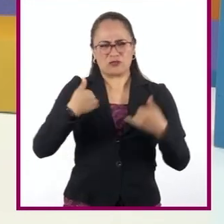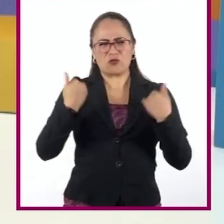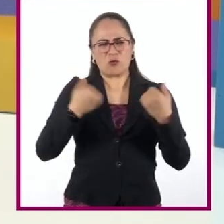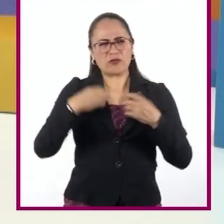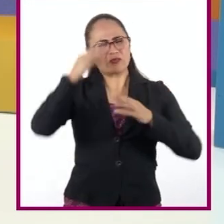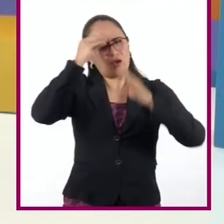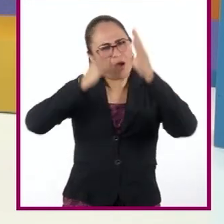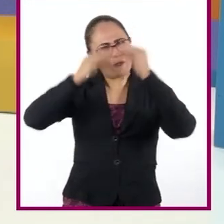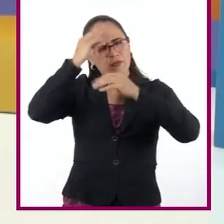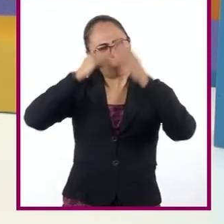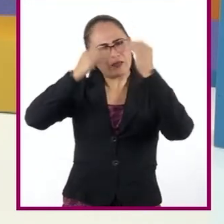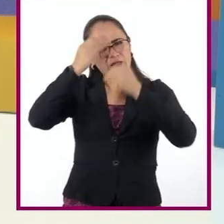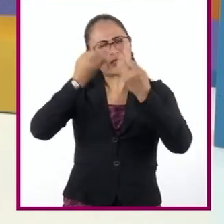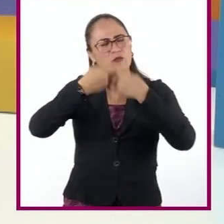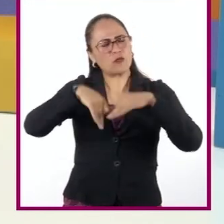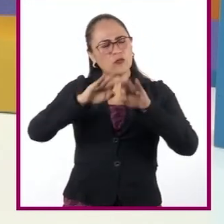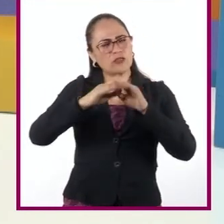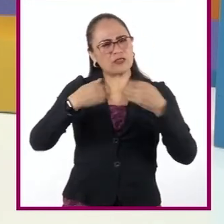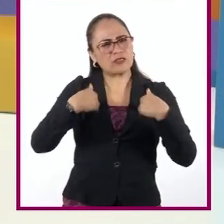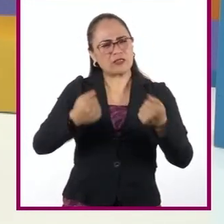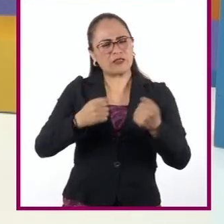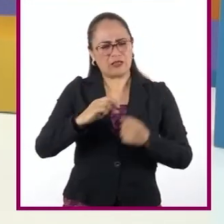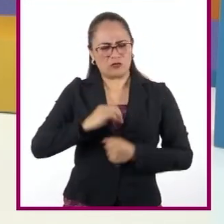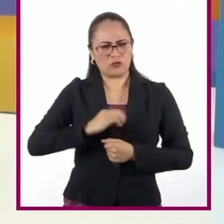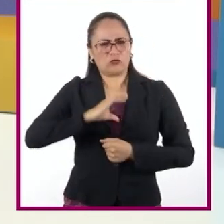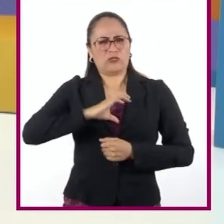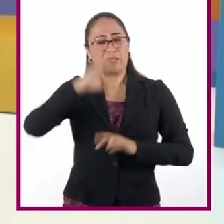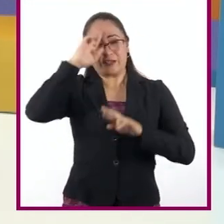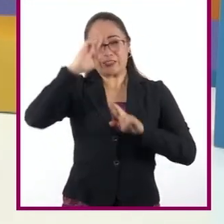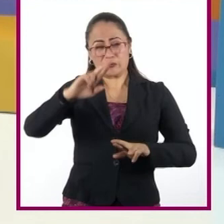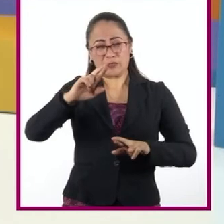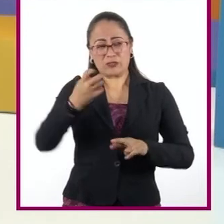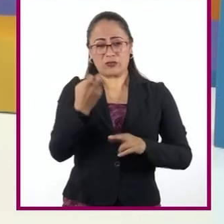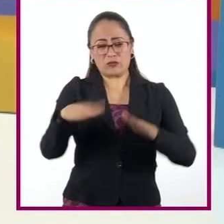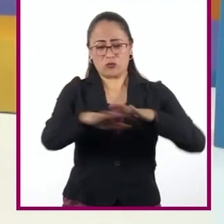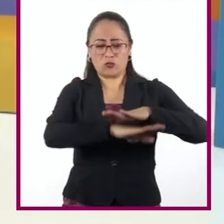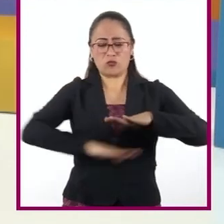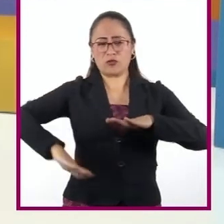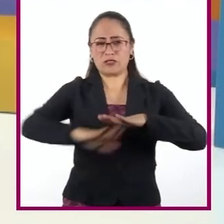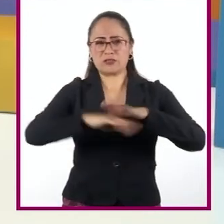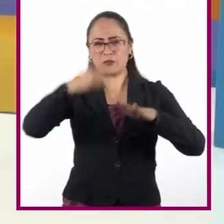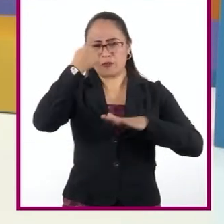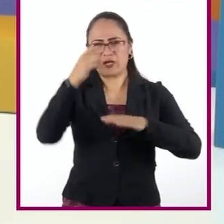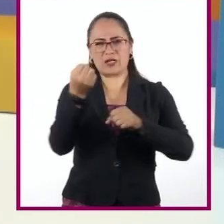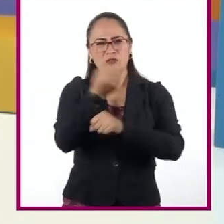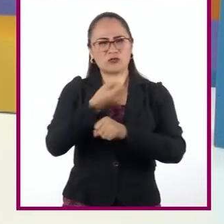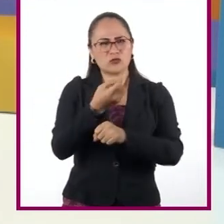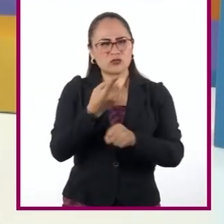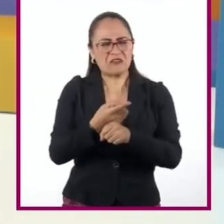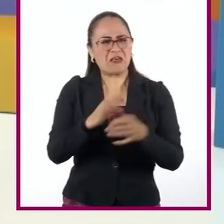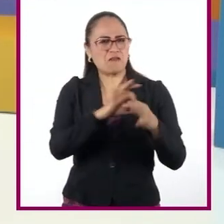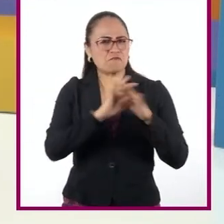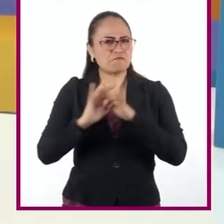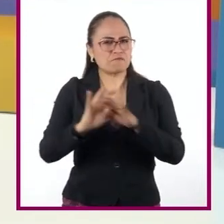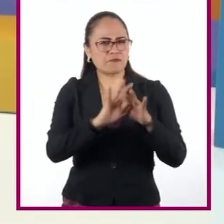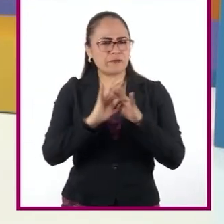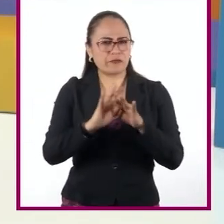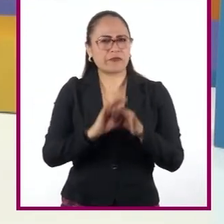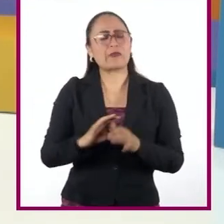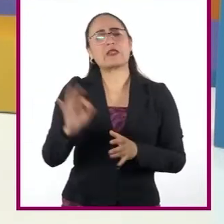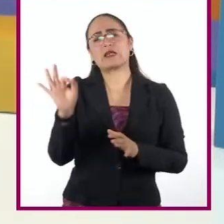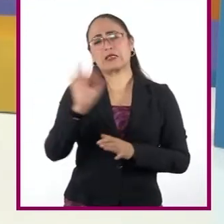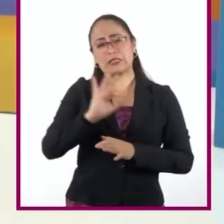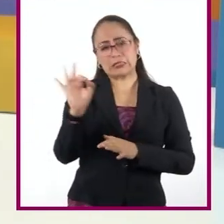respeto a la dignidad humana es la base de toda sociedad. Como ya mencionamos, es posible que en su